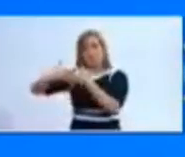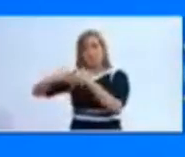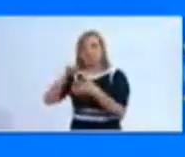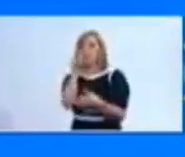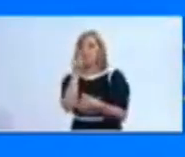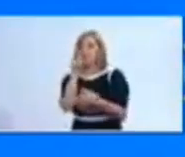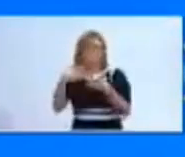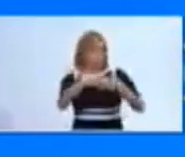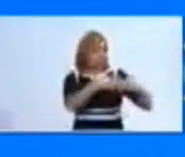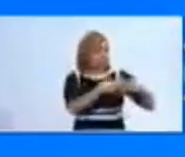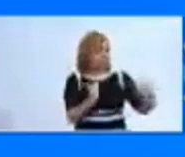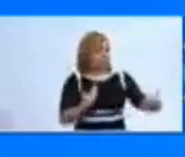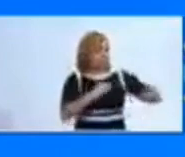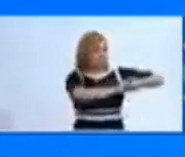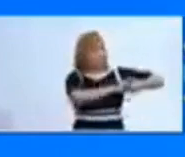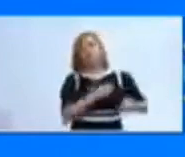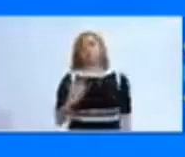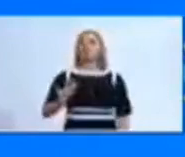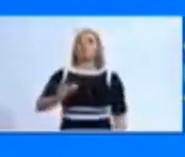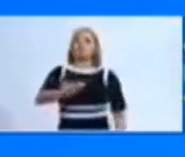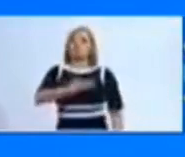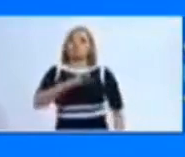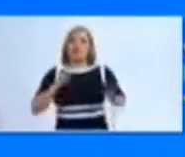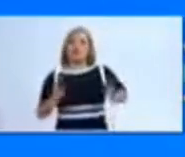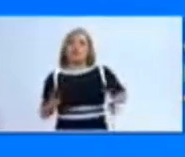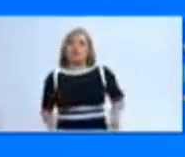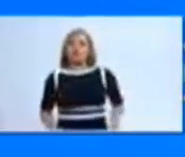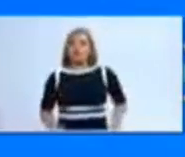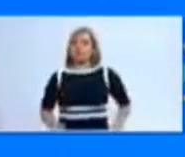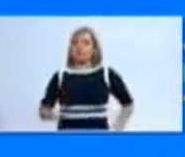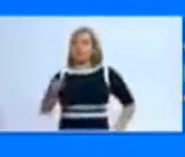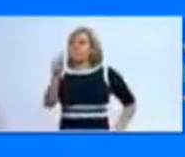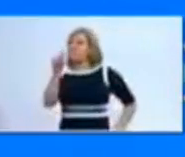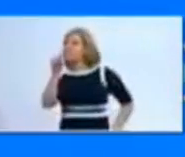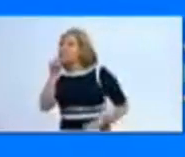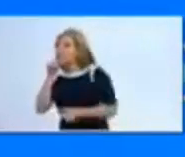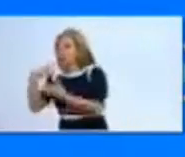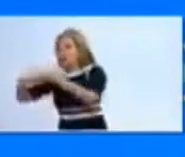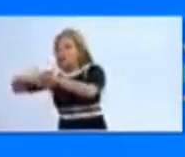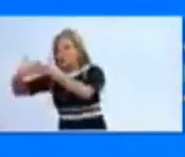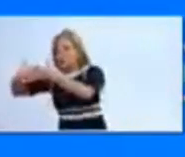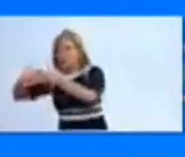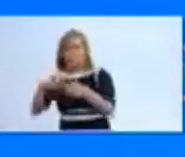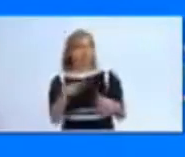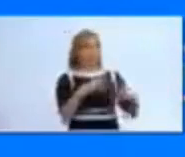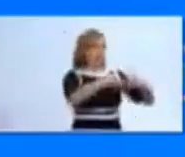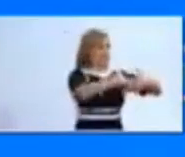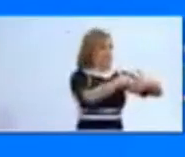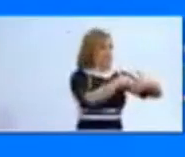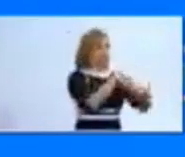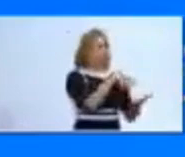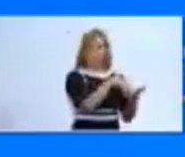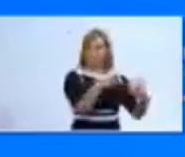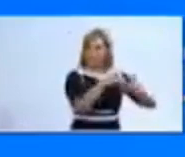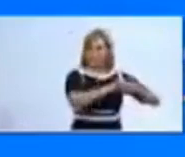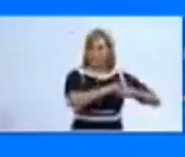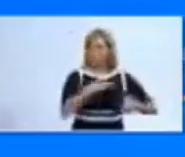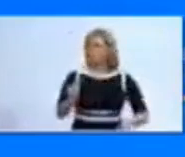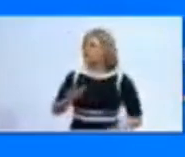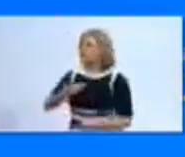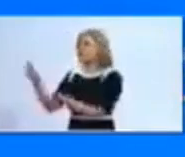le pagaron su trabajo, no honraron su palabra y no pagaron el esfuerzo de esta